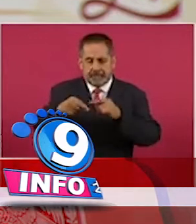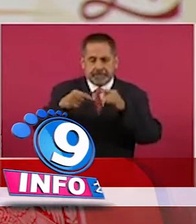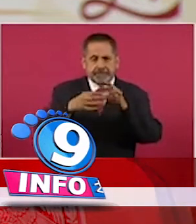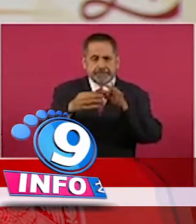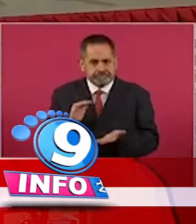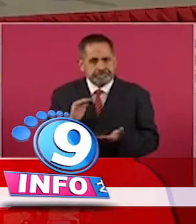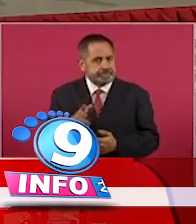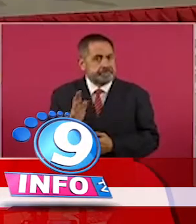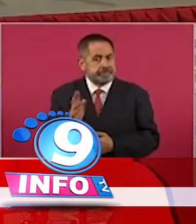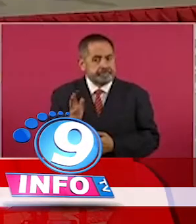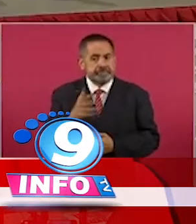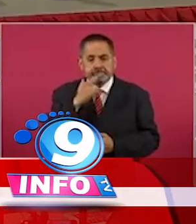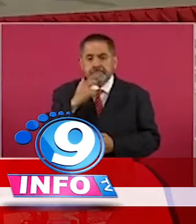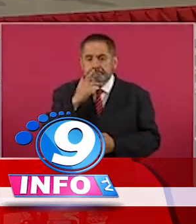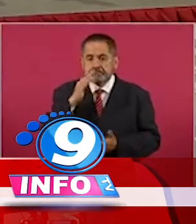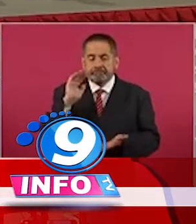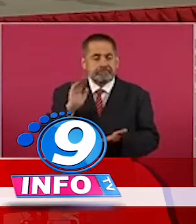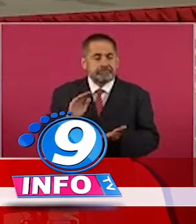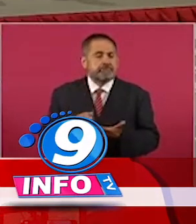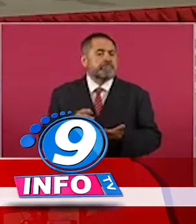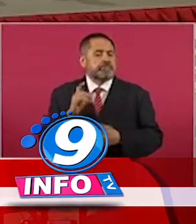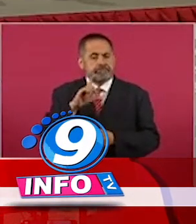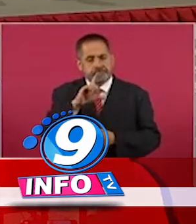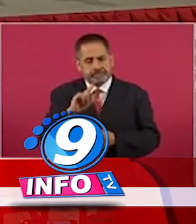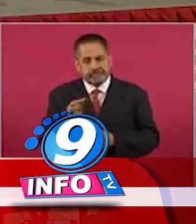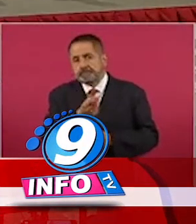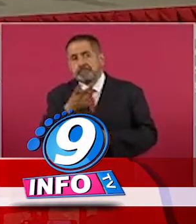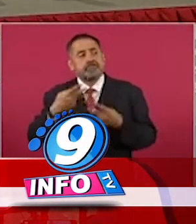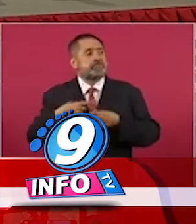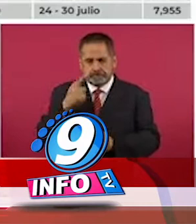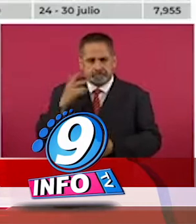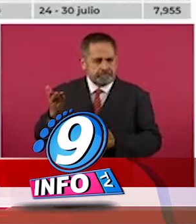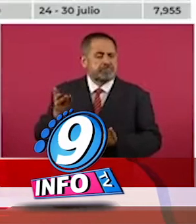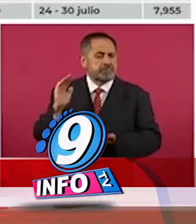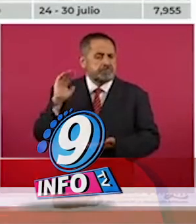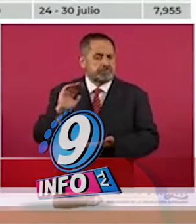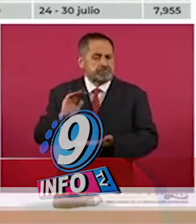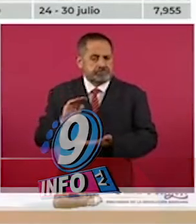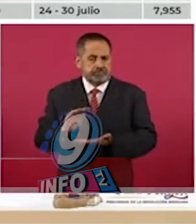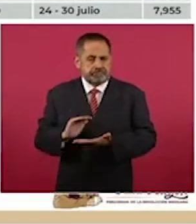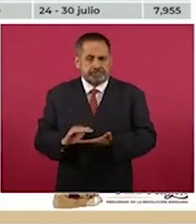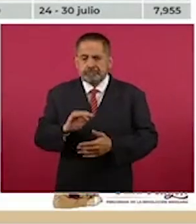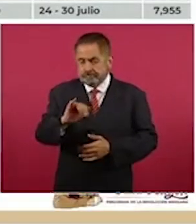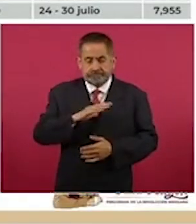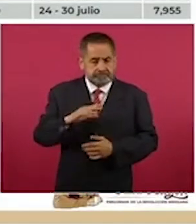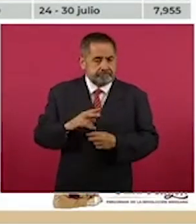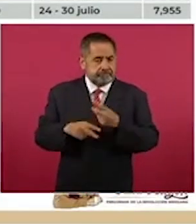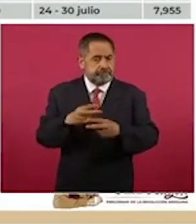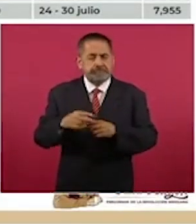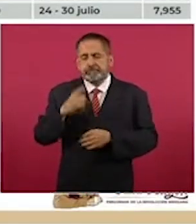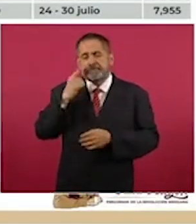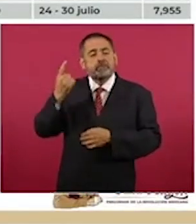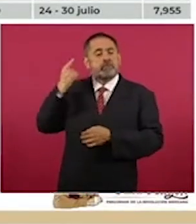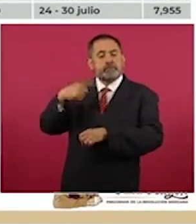1%, mientras que de camas generales continúa en 3%. en el informe técnico diario la dependencia señala que